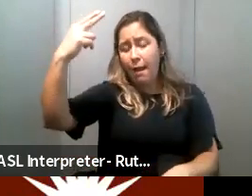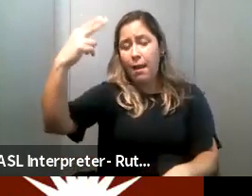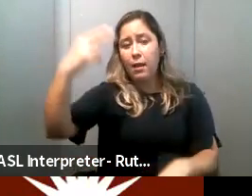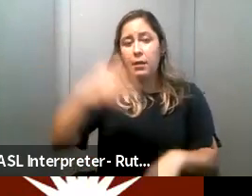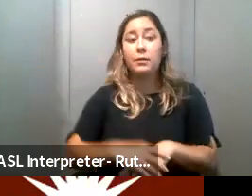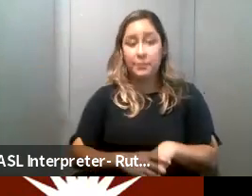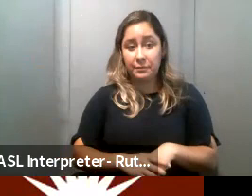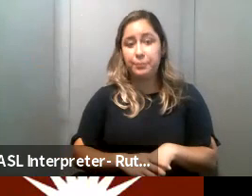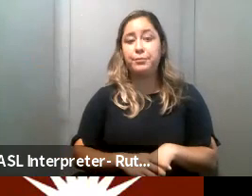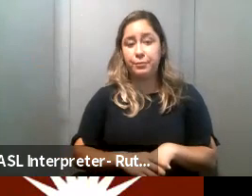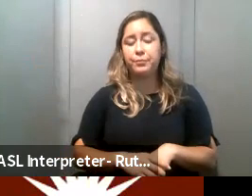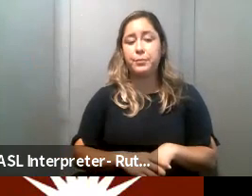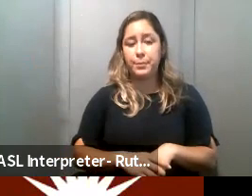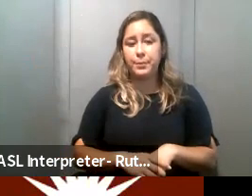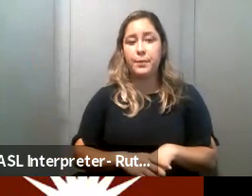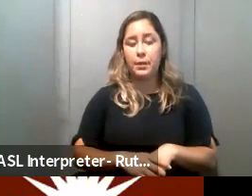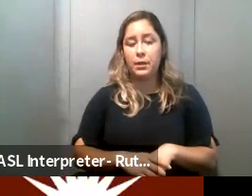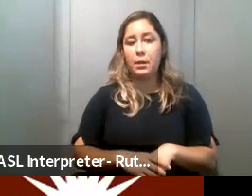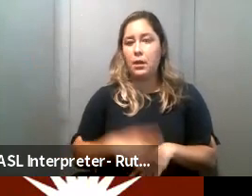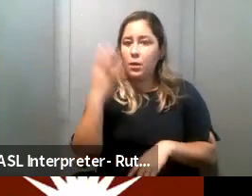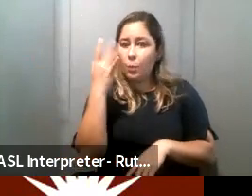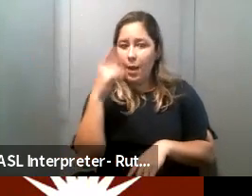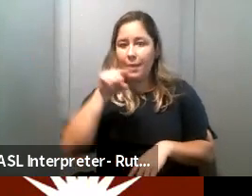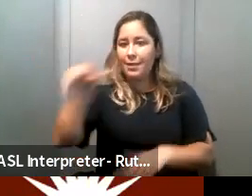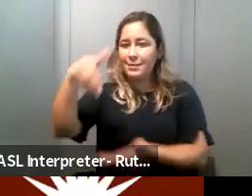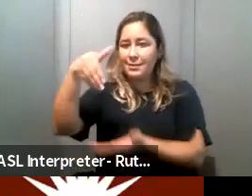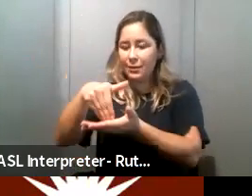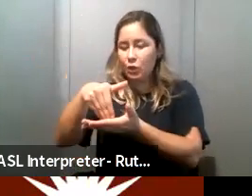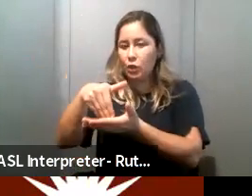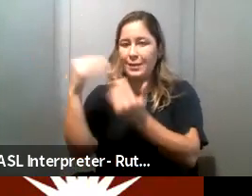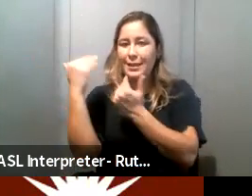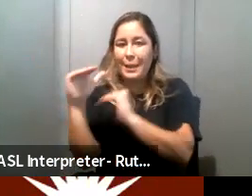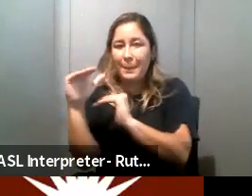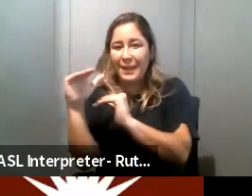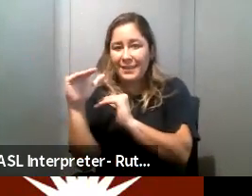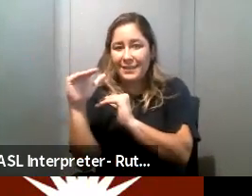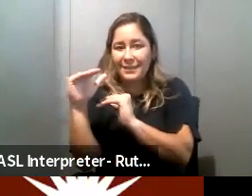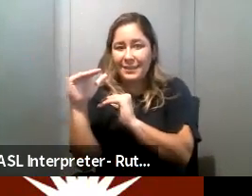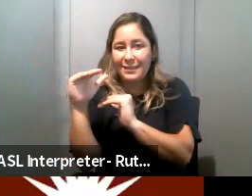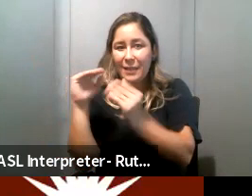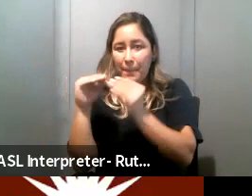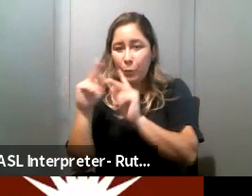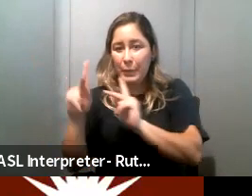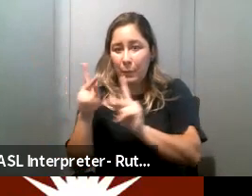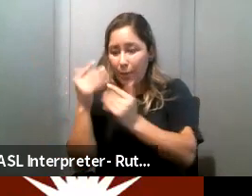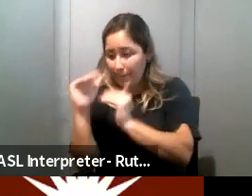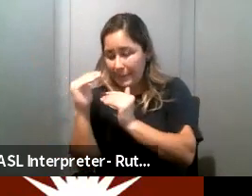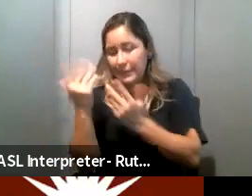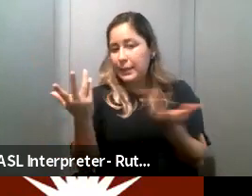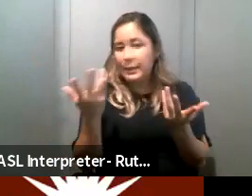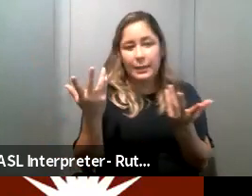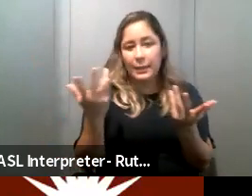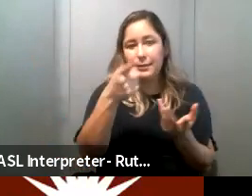muy elevado basado en la capacidad que estos centros pueden tener. También podemos ver aquí que